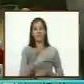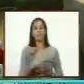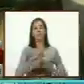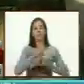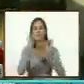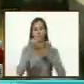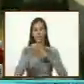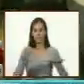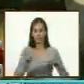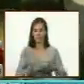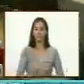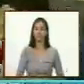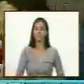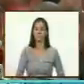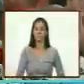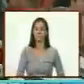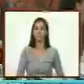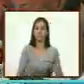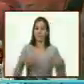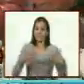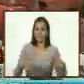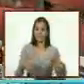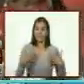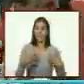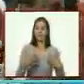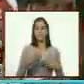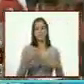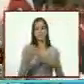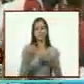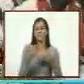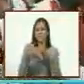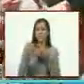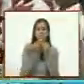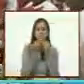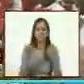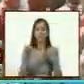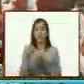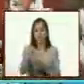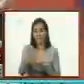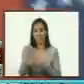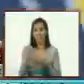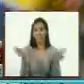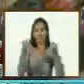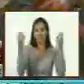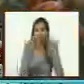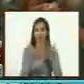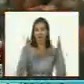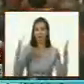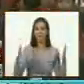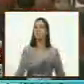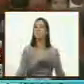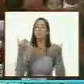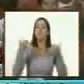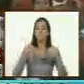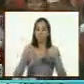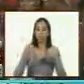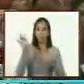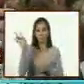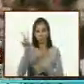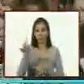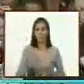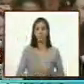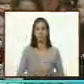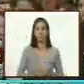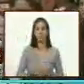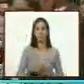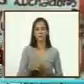cumpleaños feliz. La alegría y la inocencia también se hizo presente en esta gran celebración. Los hijos de la patria, integrantes